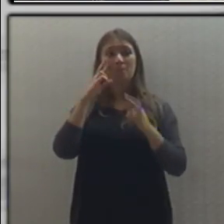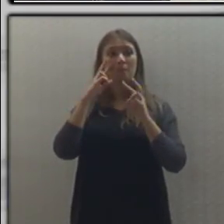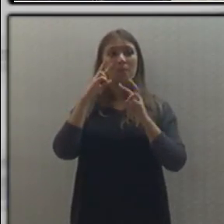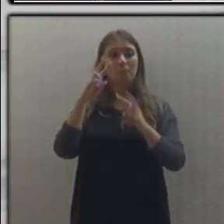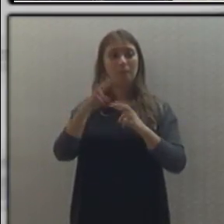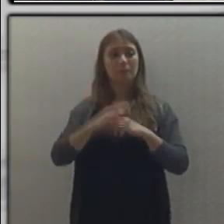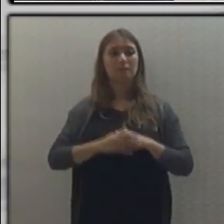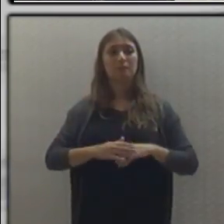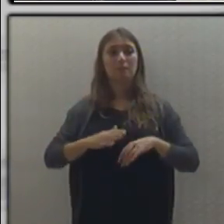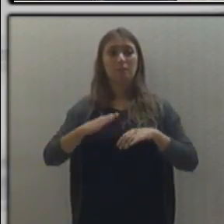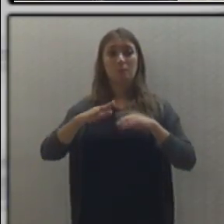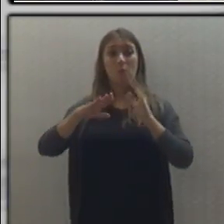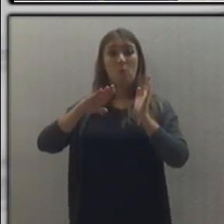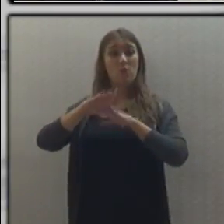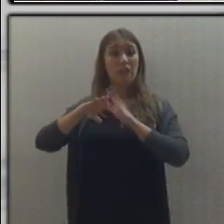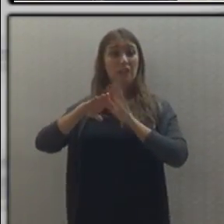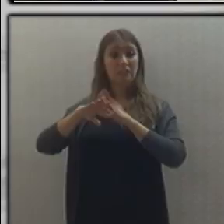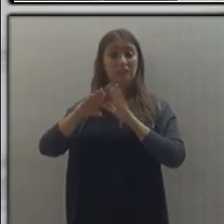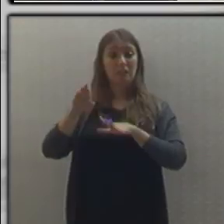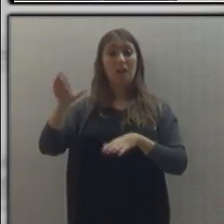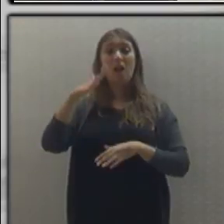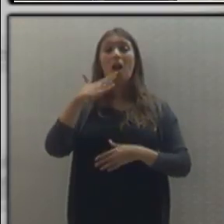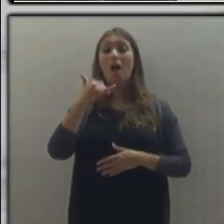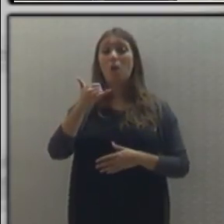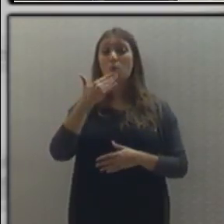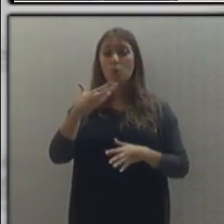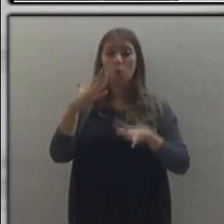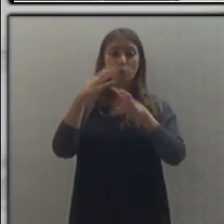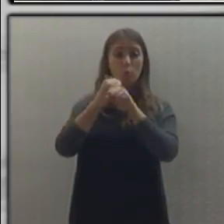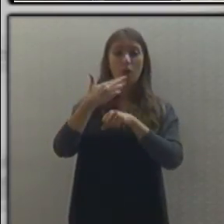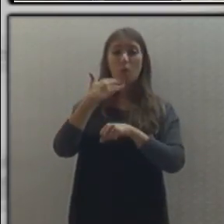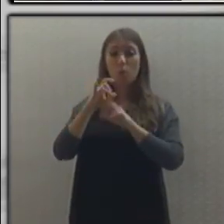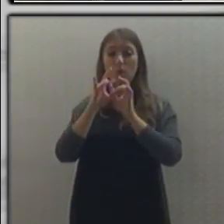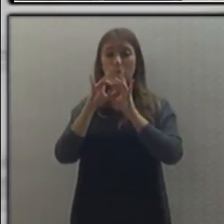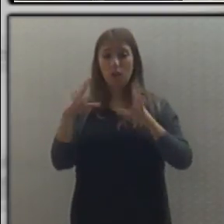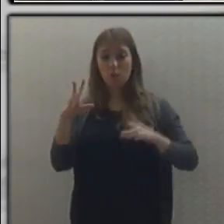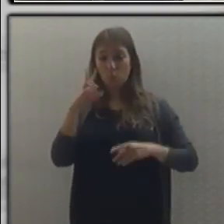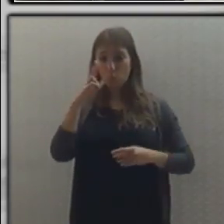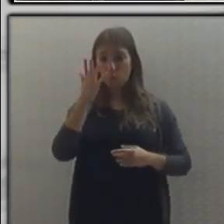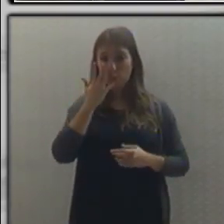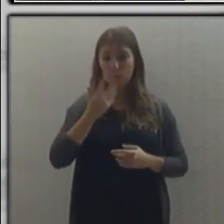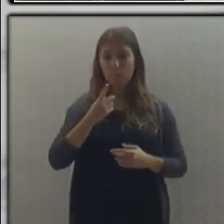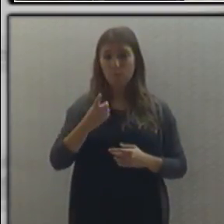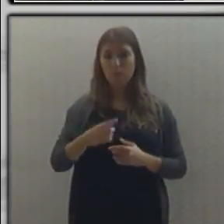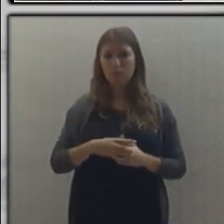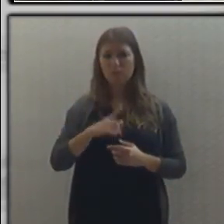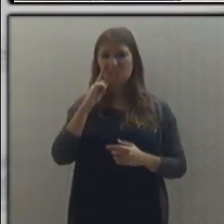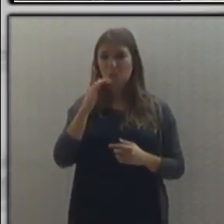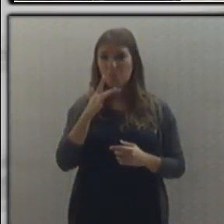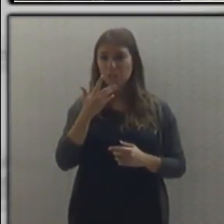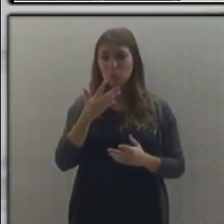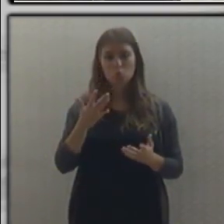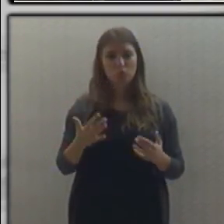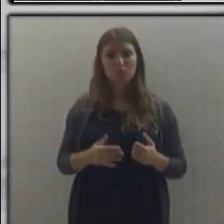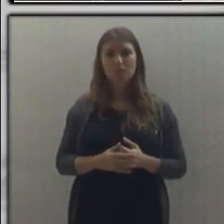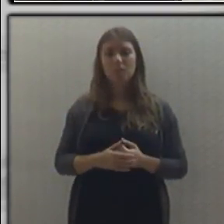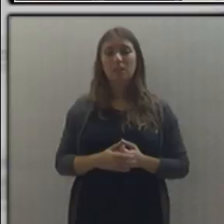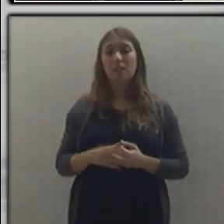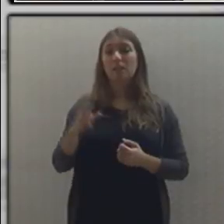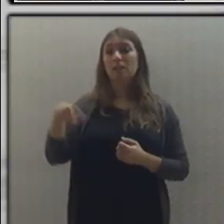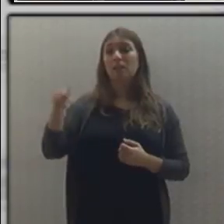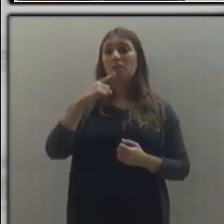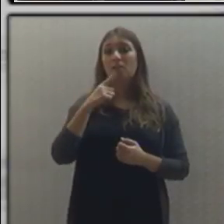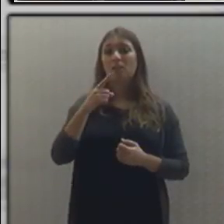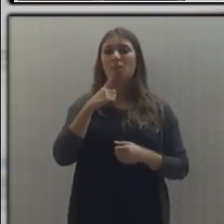en la parte derecha la zona azul oscuro, azul claro y no sé si es amarillo. Bueno, ellos plantean que eso